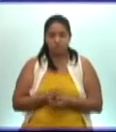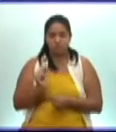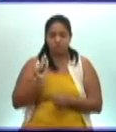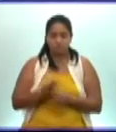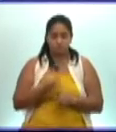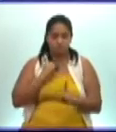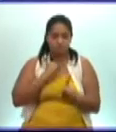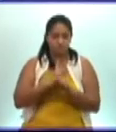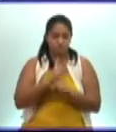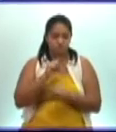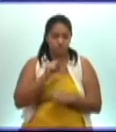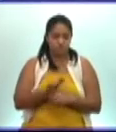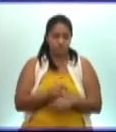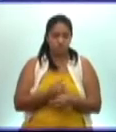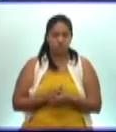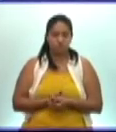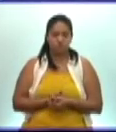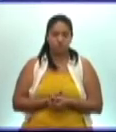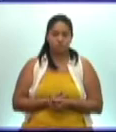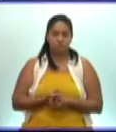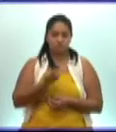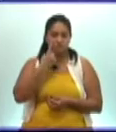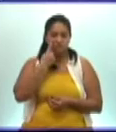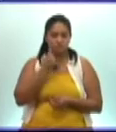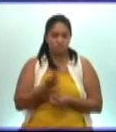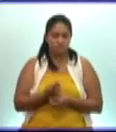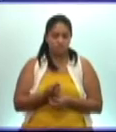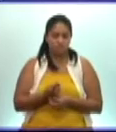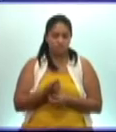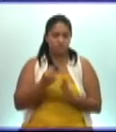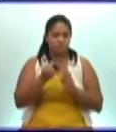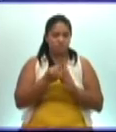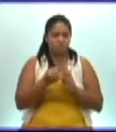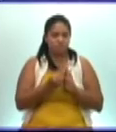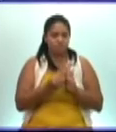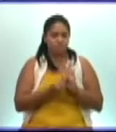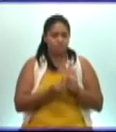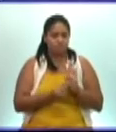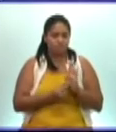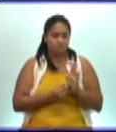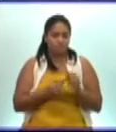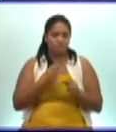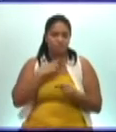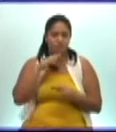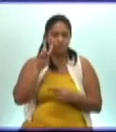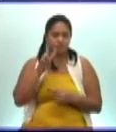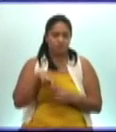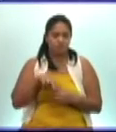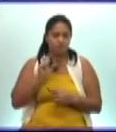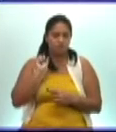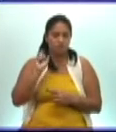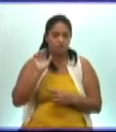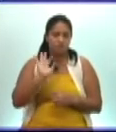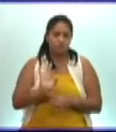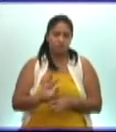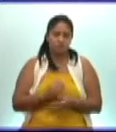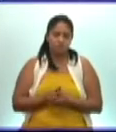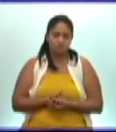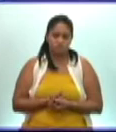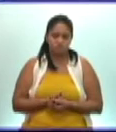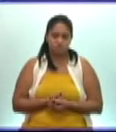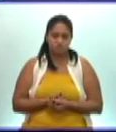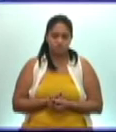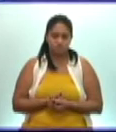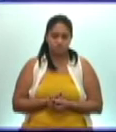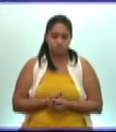encuentro, estaríamos haciendo referencia, puntualizando para las evaluaciones futuras en cuanto a